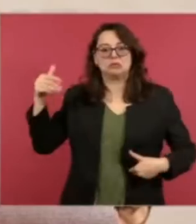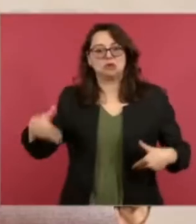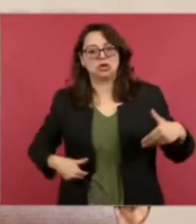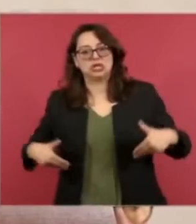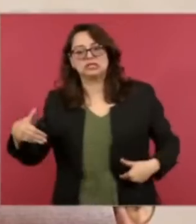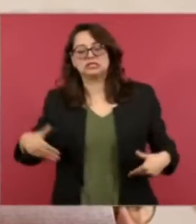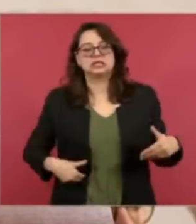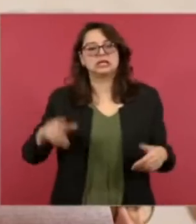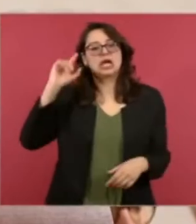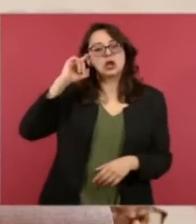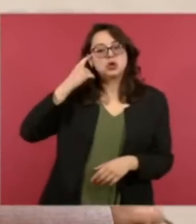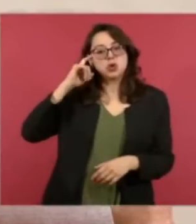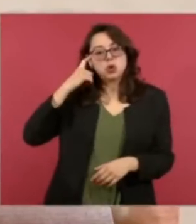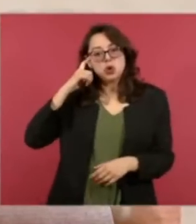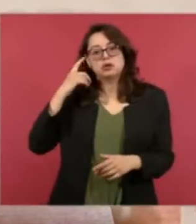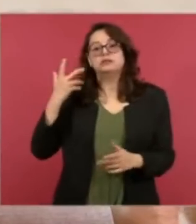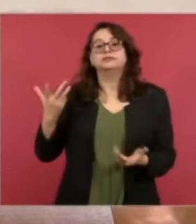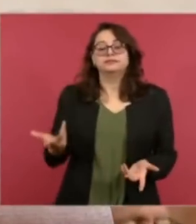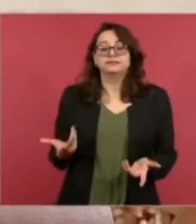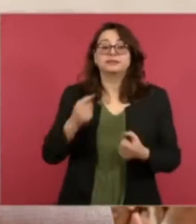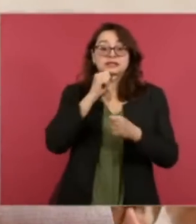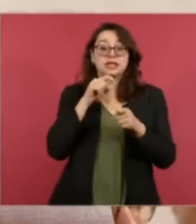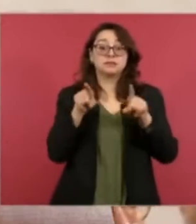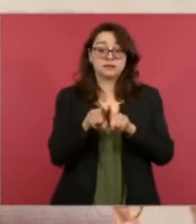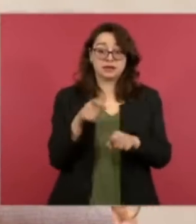como se está analizando lo del presupuesto